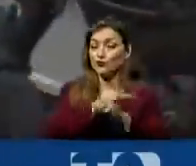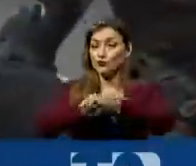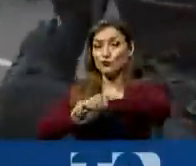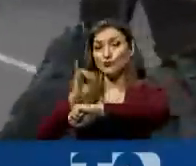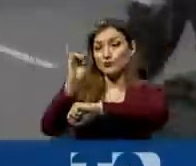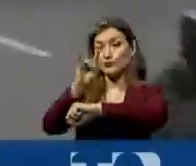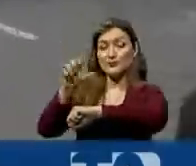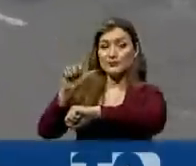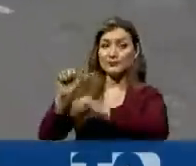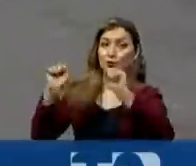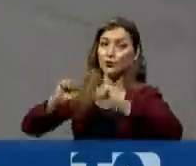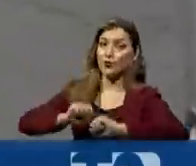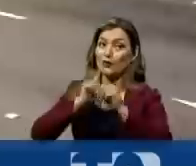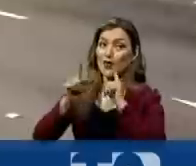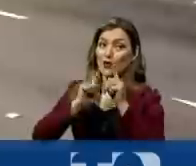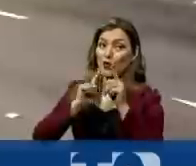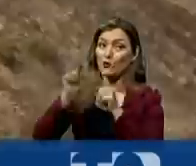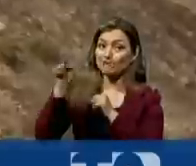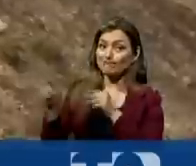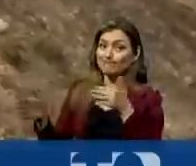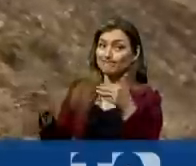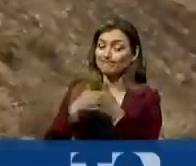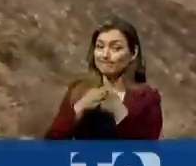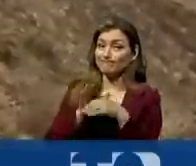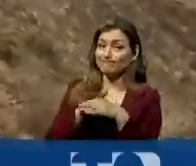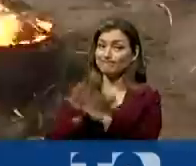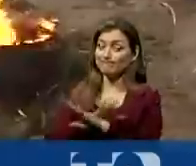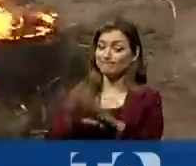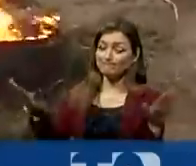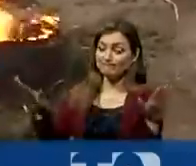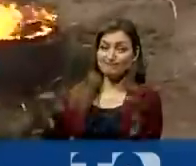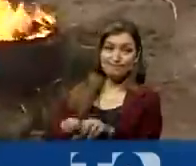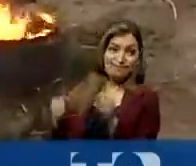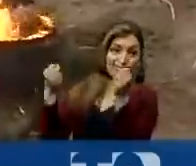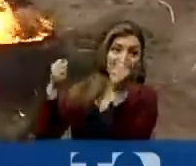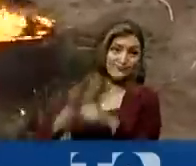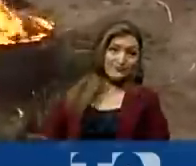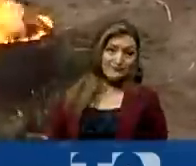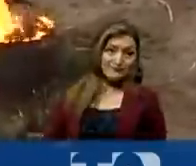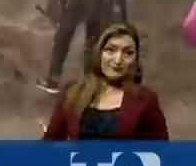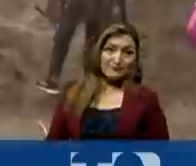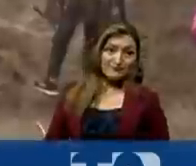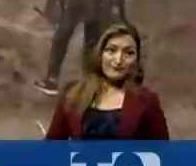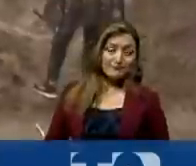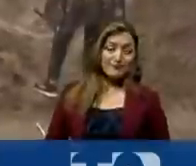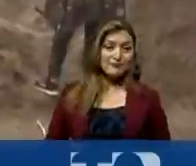toda posibilidad de diálogo con aquellos que han iniciado las movilizaciones estaría rota mire el gobierno está abierto